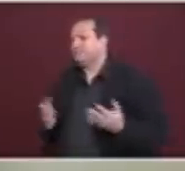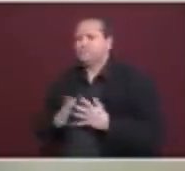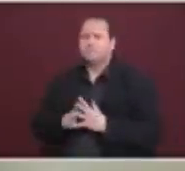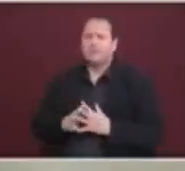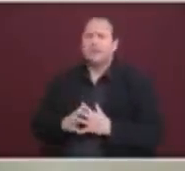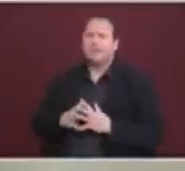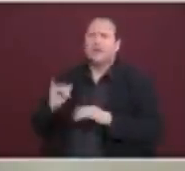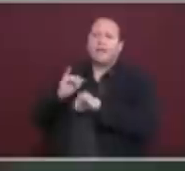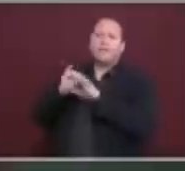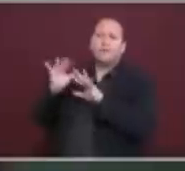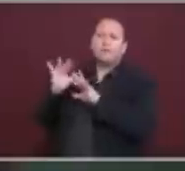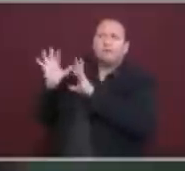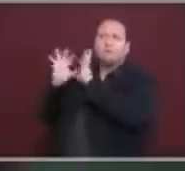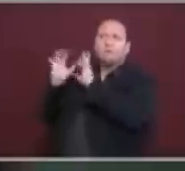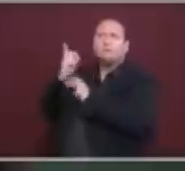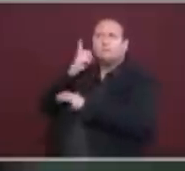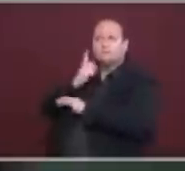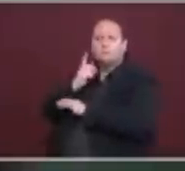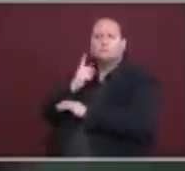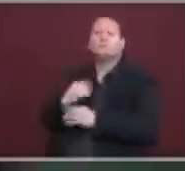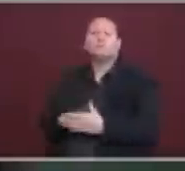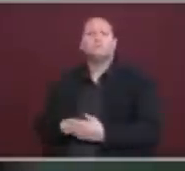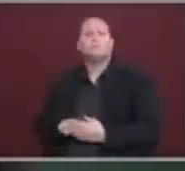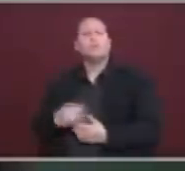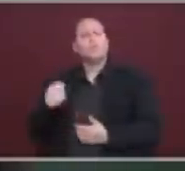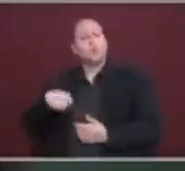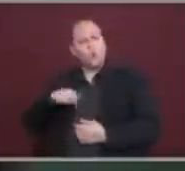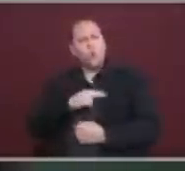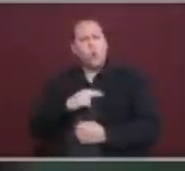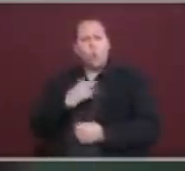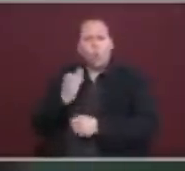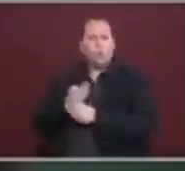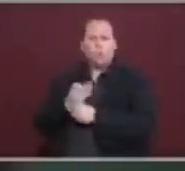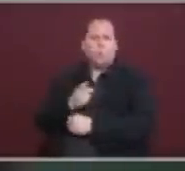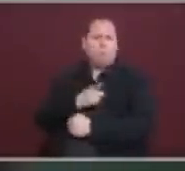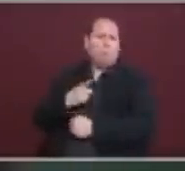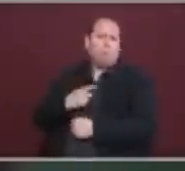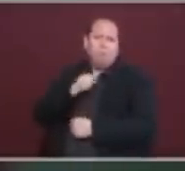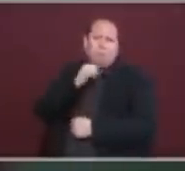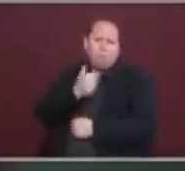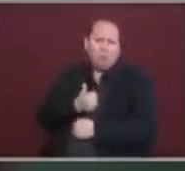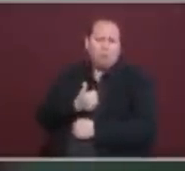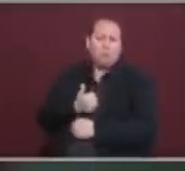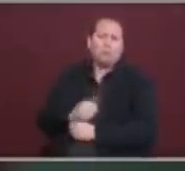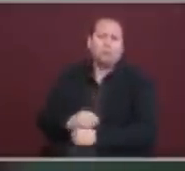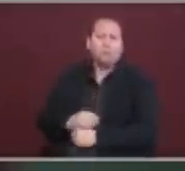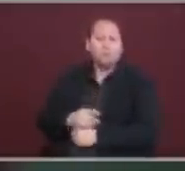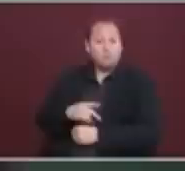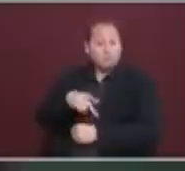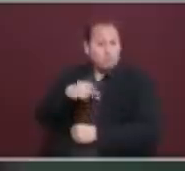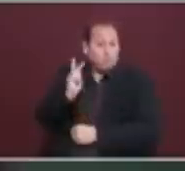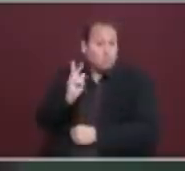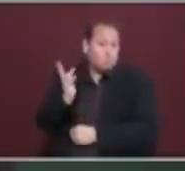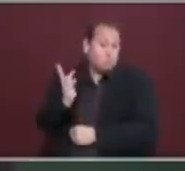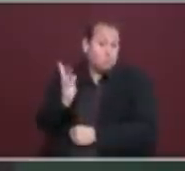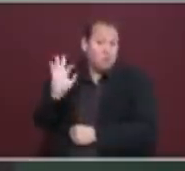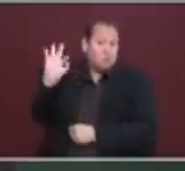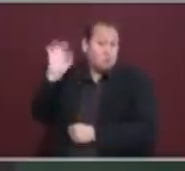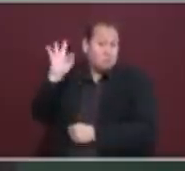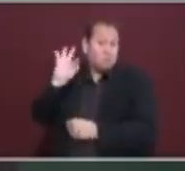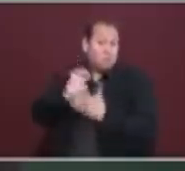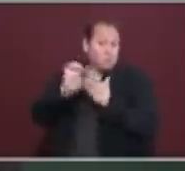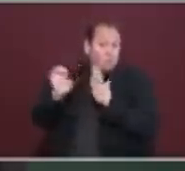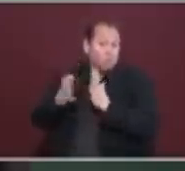información estamos nosotros al corriente pero sí existiese